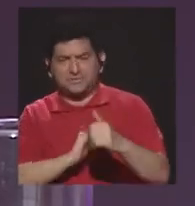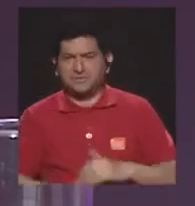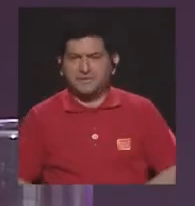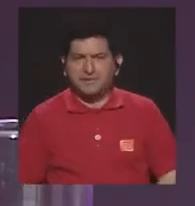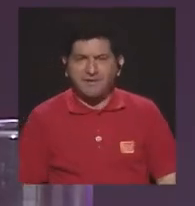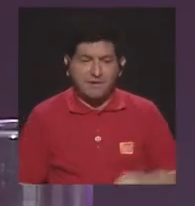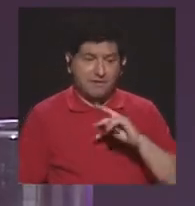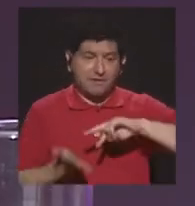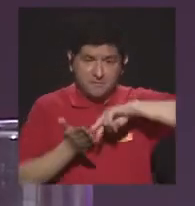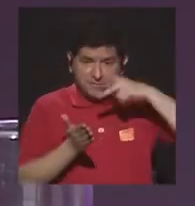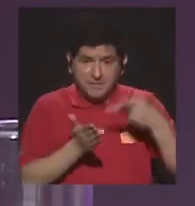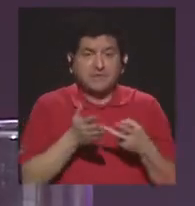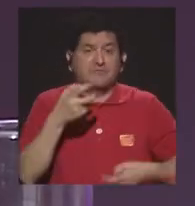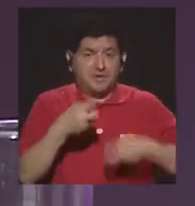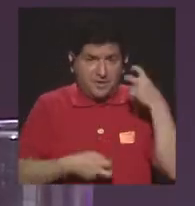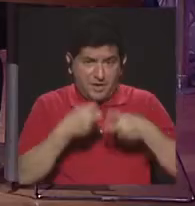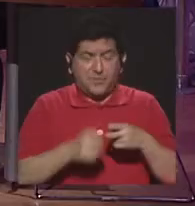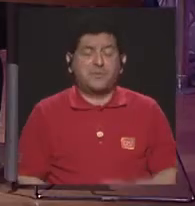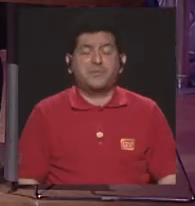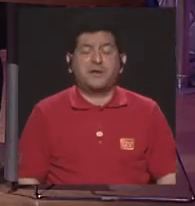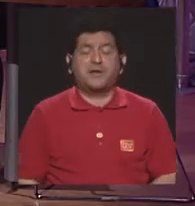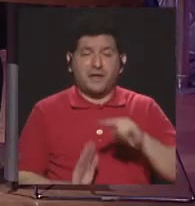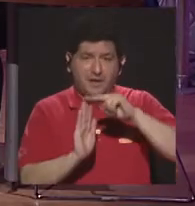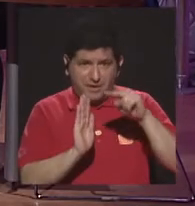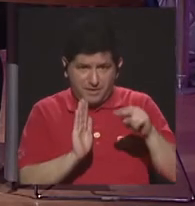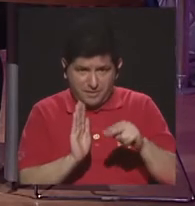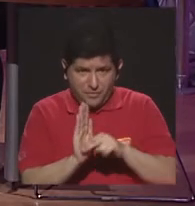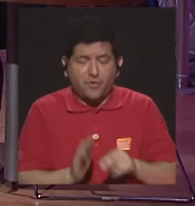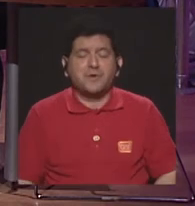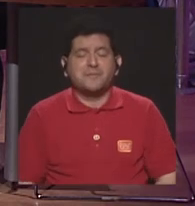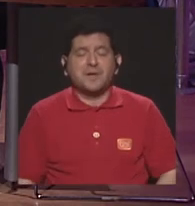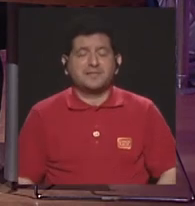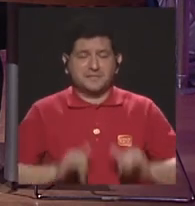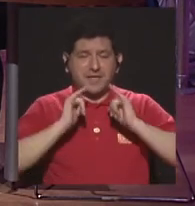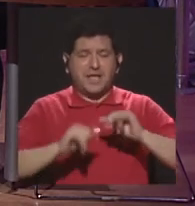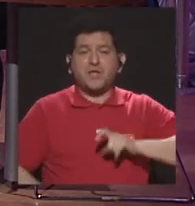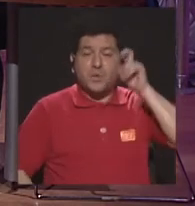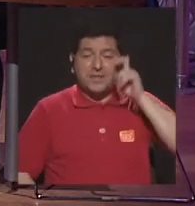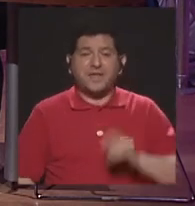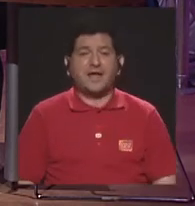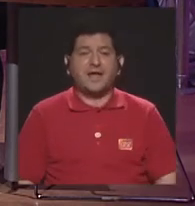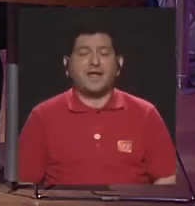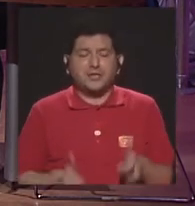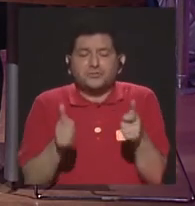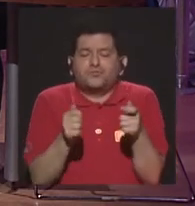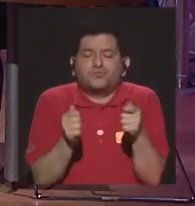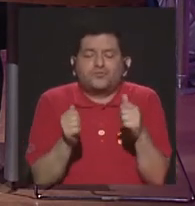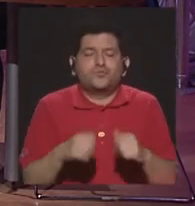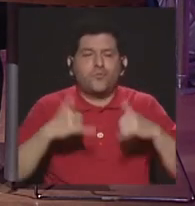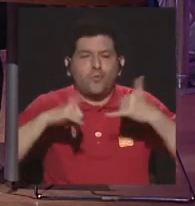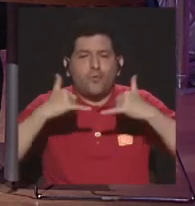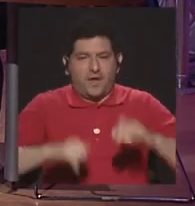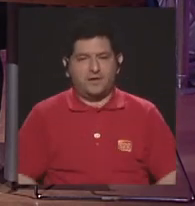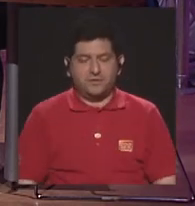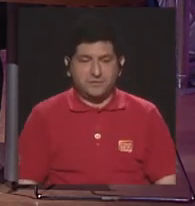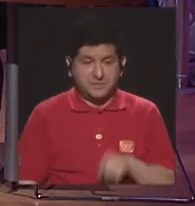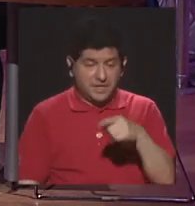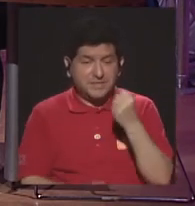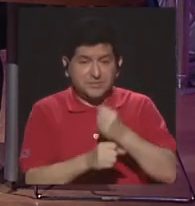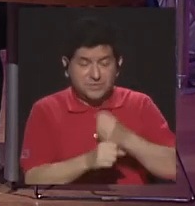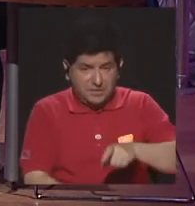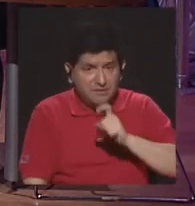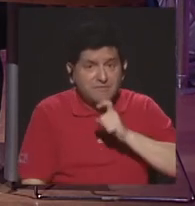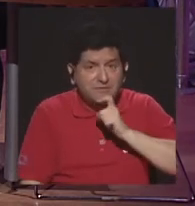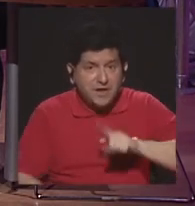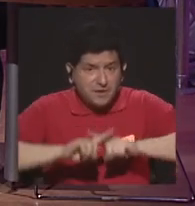que representa un problema en el marco de la igualdad de género es la de los videojuegos, por ejemplo. Entonces hay una tarea muy compleja, pero lo que quiero señalar es